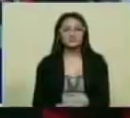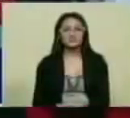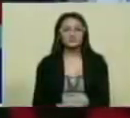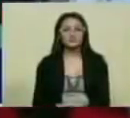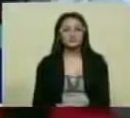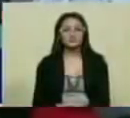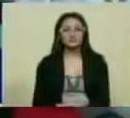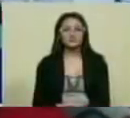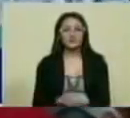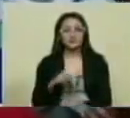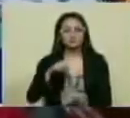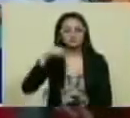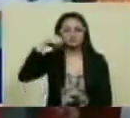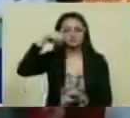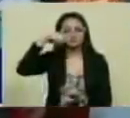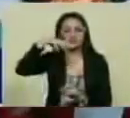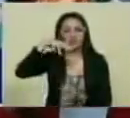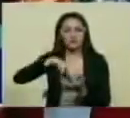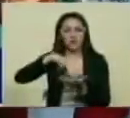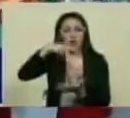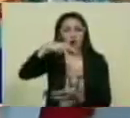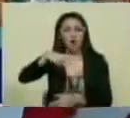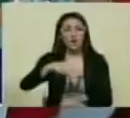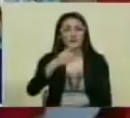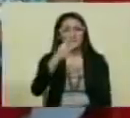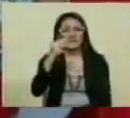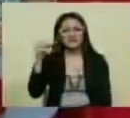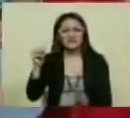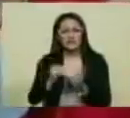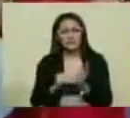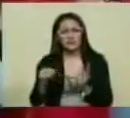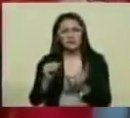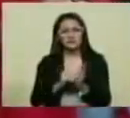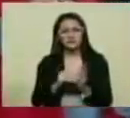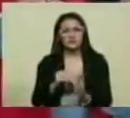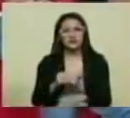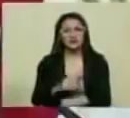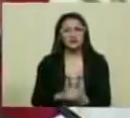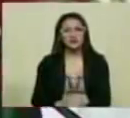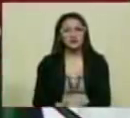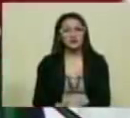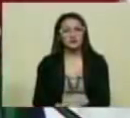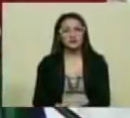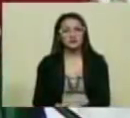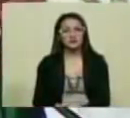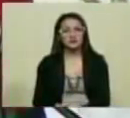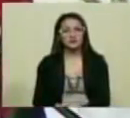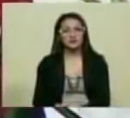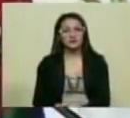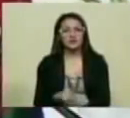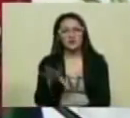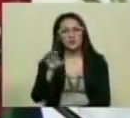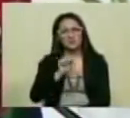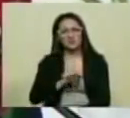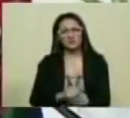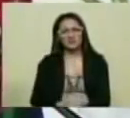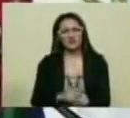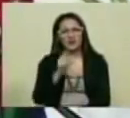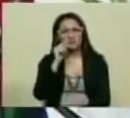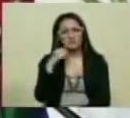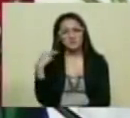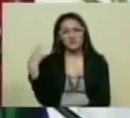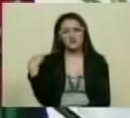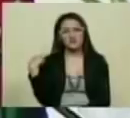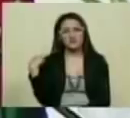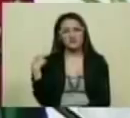yo salté de esa torre como 300 veces por decir que saltaba por los Piaroa. El teniente no entendía que estaba